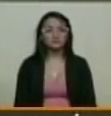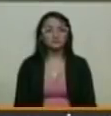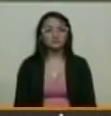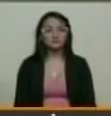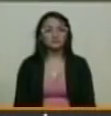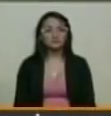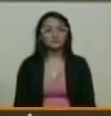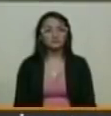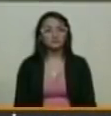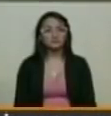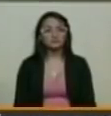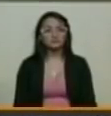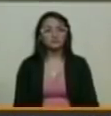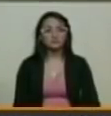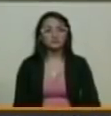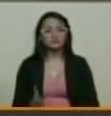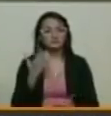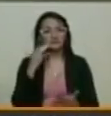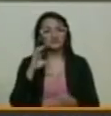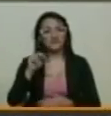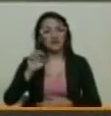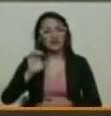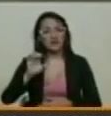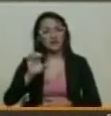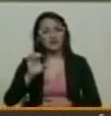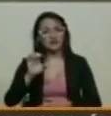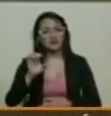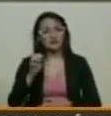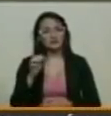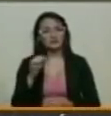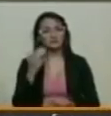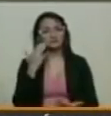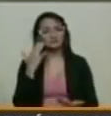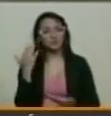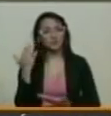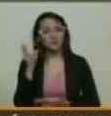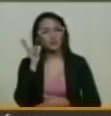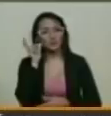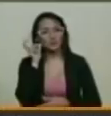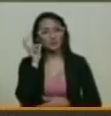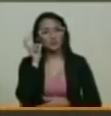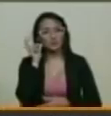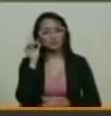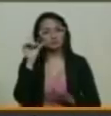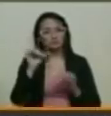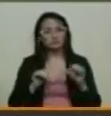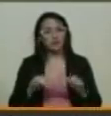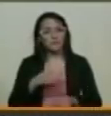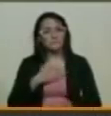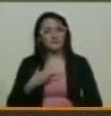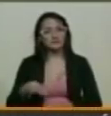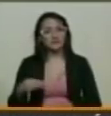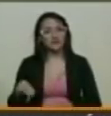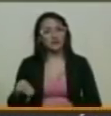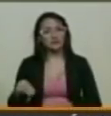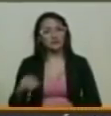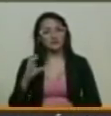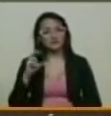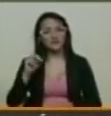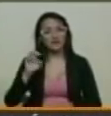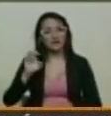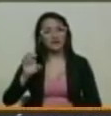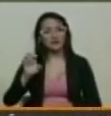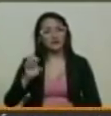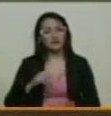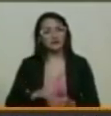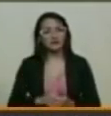Estamos en vivo y directo desde el Consejo Nacional Electoral. En breves momentos vamos a escuchar declaraciones de la presidenta del máximo ente comicial,